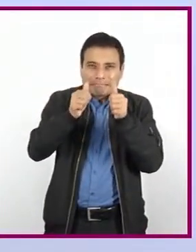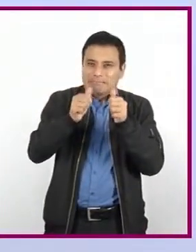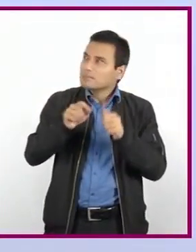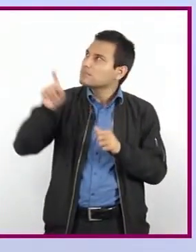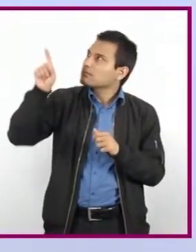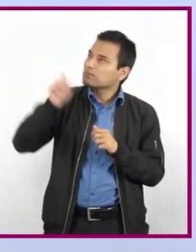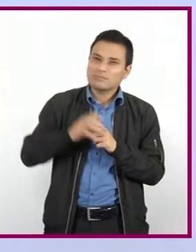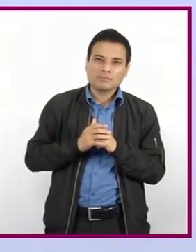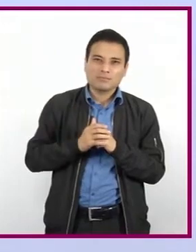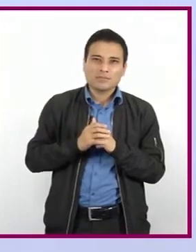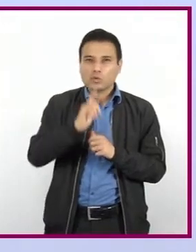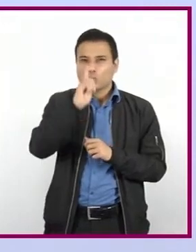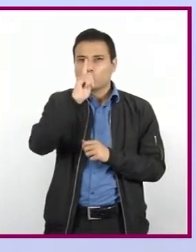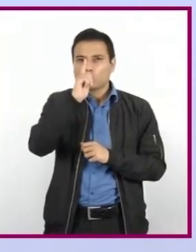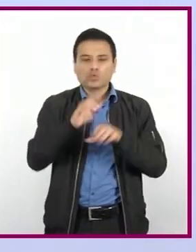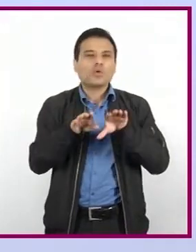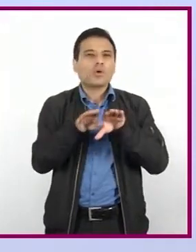en el papel.